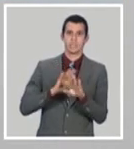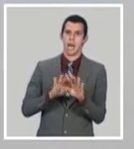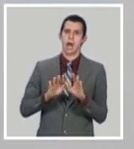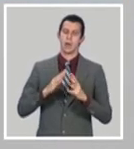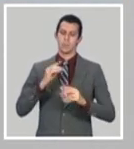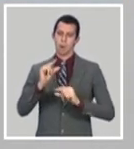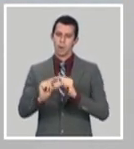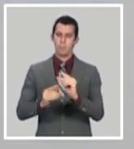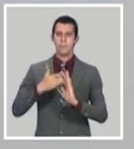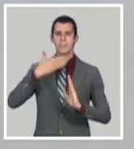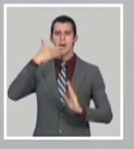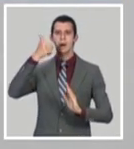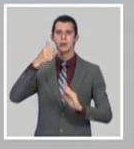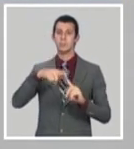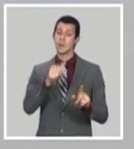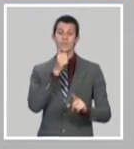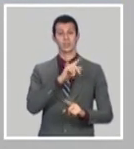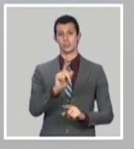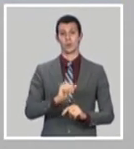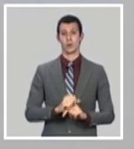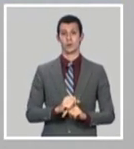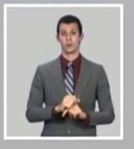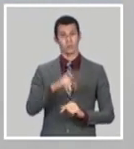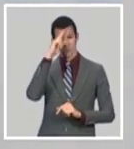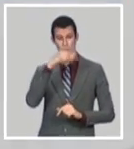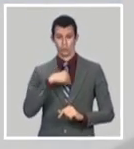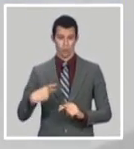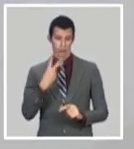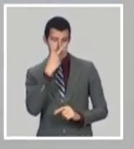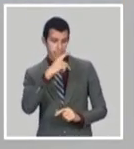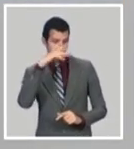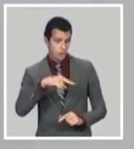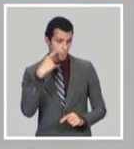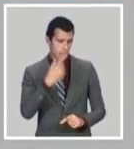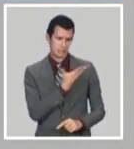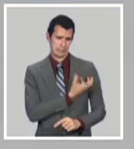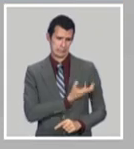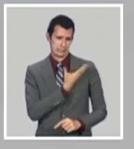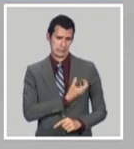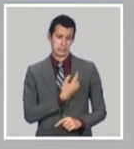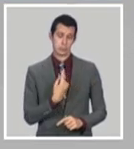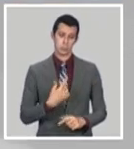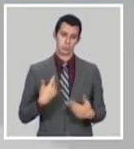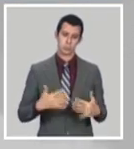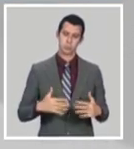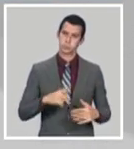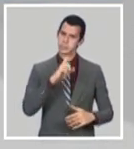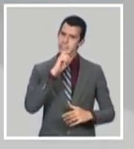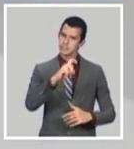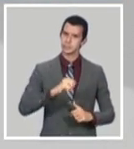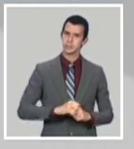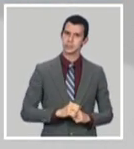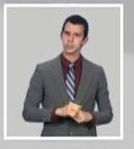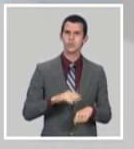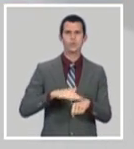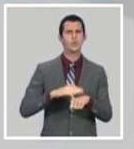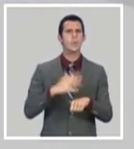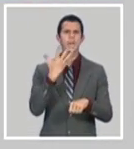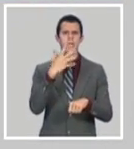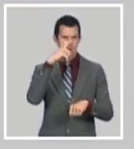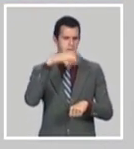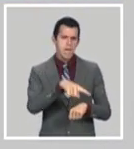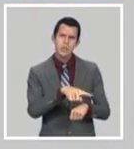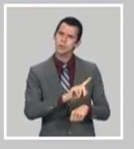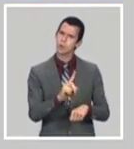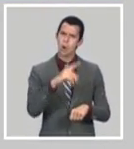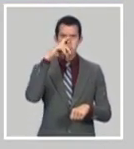cada vez que tenemos que enfrentarnos a un niño que le llevamos hasta la casa o le llevamos hasta los lugares de esta enfermedad y que pone muy